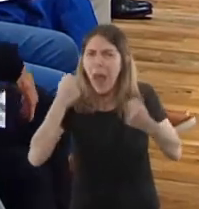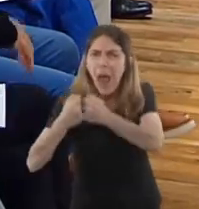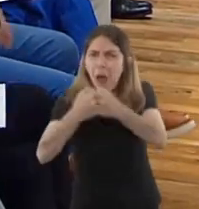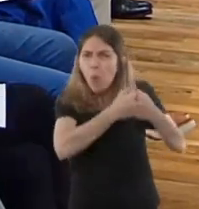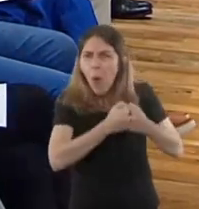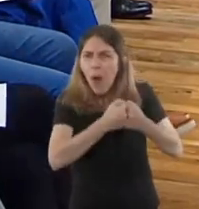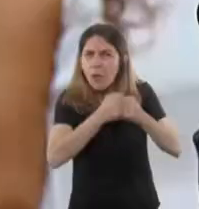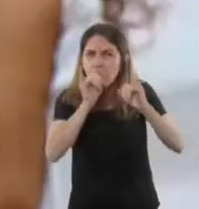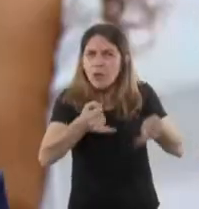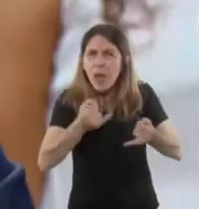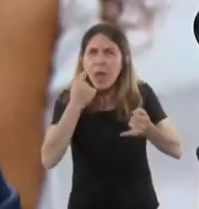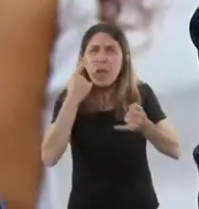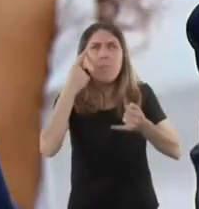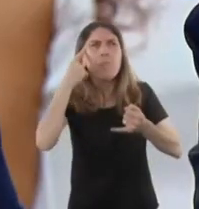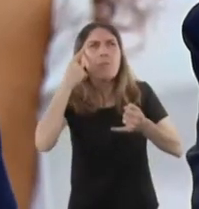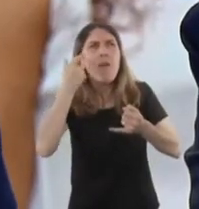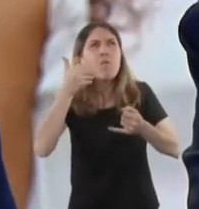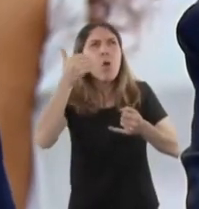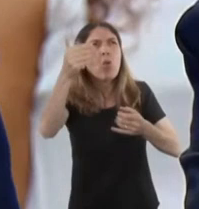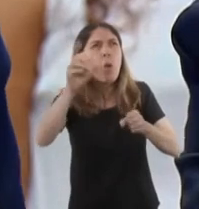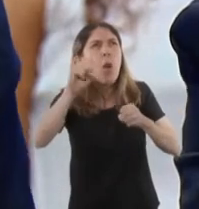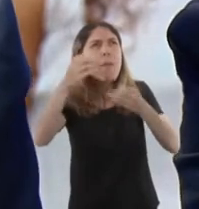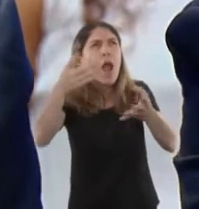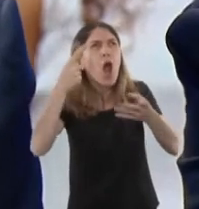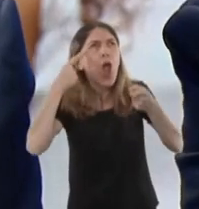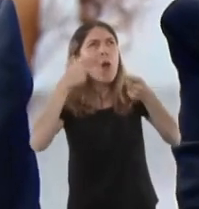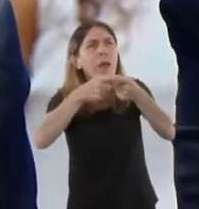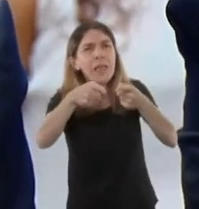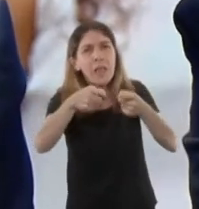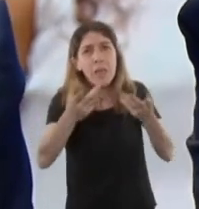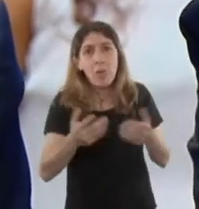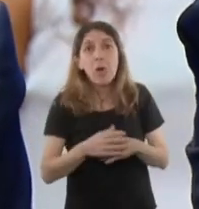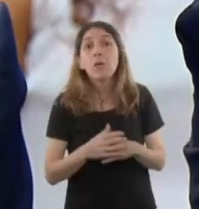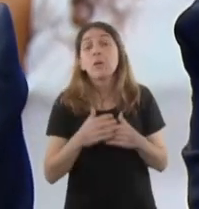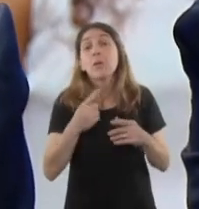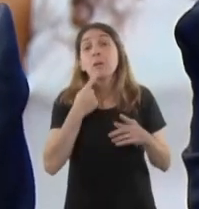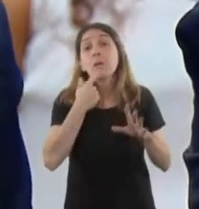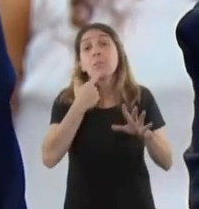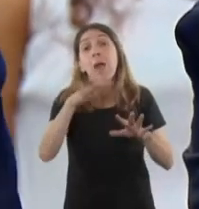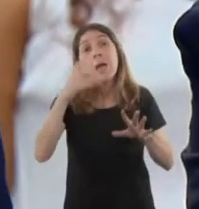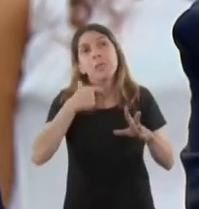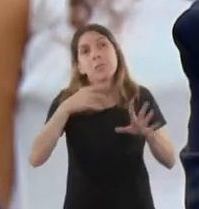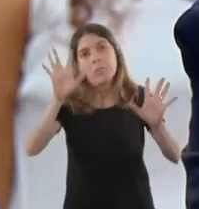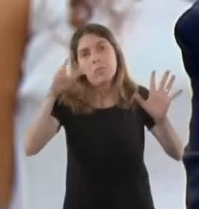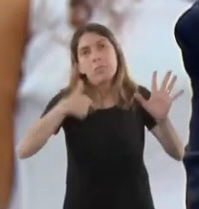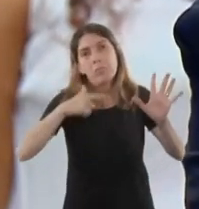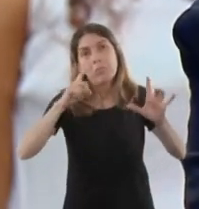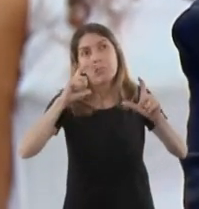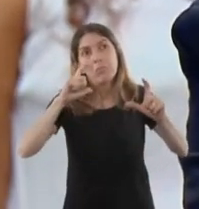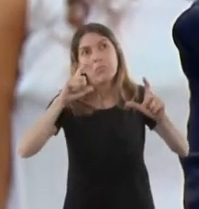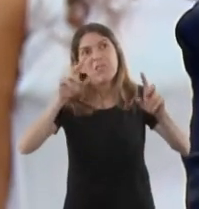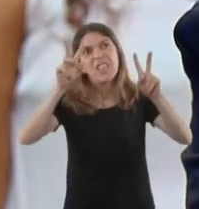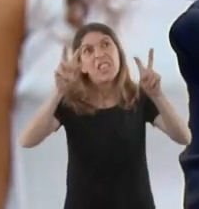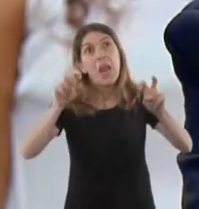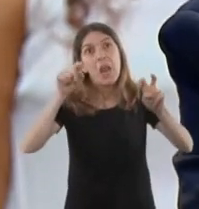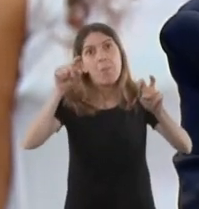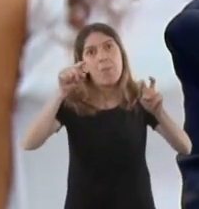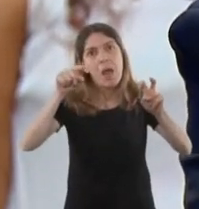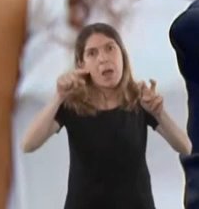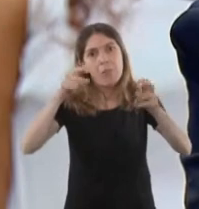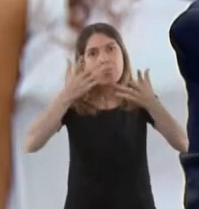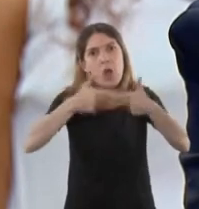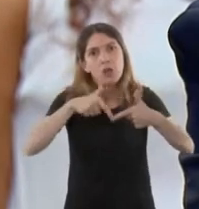futuro sobre todo mirando la temática sobre la cual